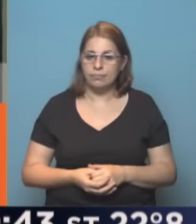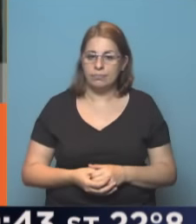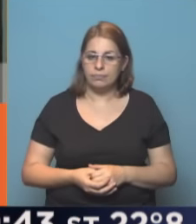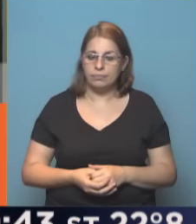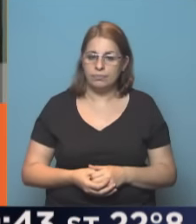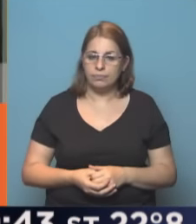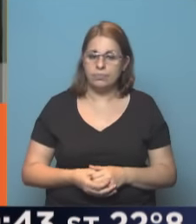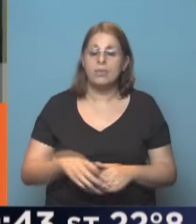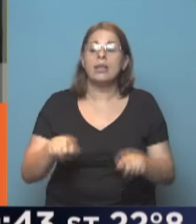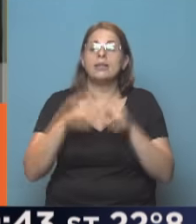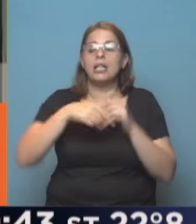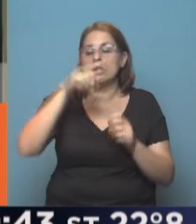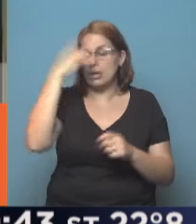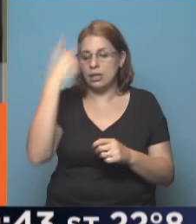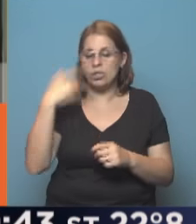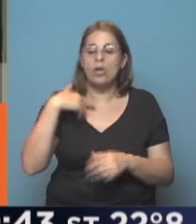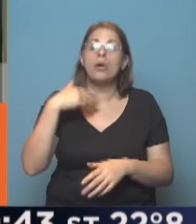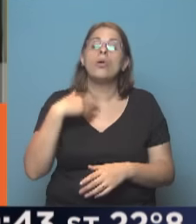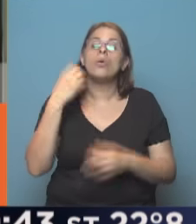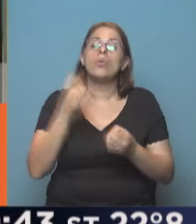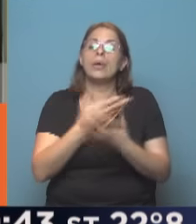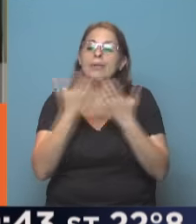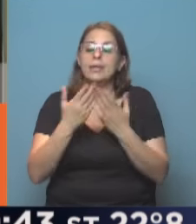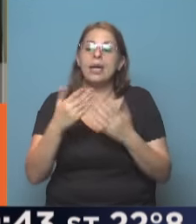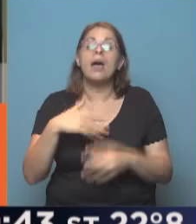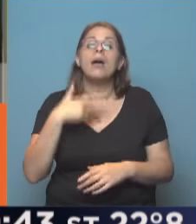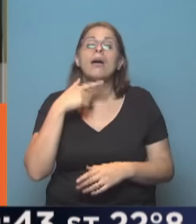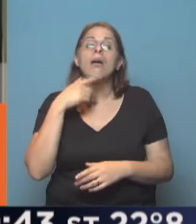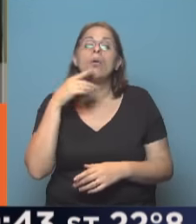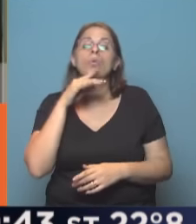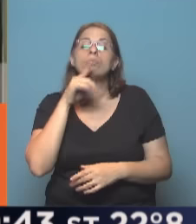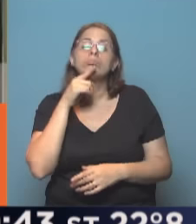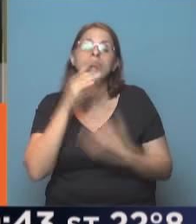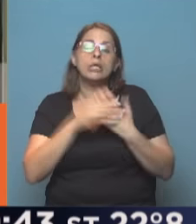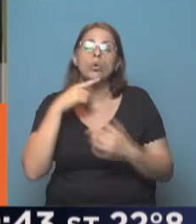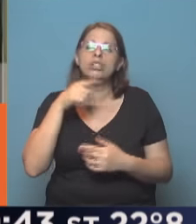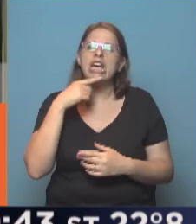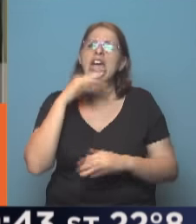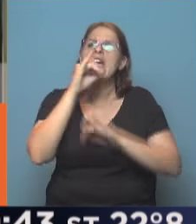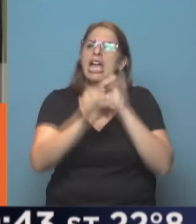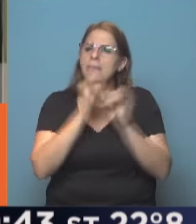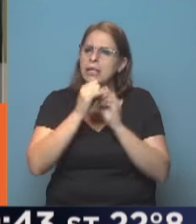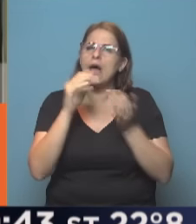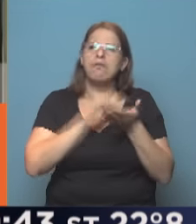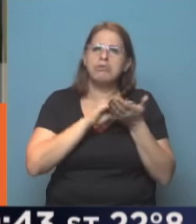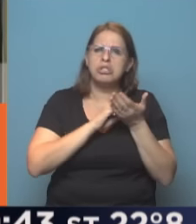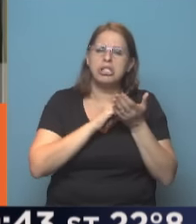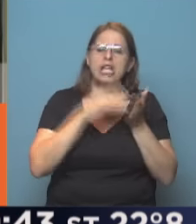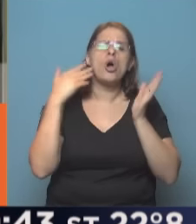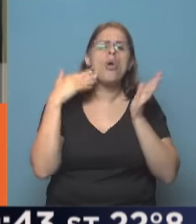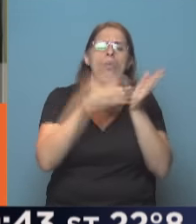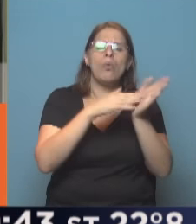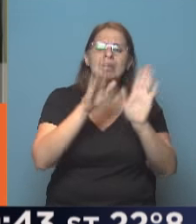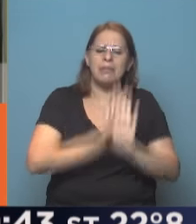Marielena Polak, del diario La Nación, buen día. Ministro, usted estaba explicando que los funcionarios quizás armaron mal la muestra. ¿Va a haber una